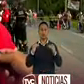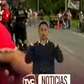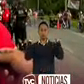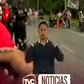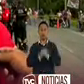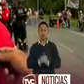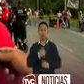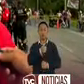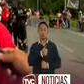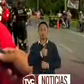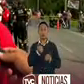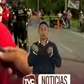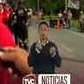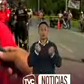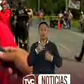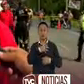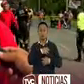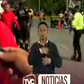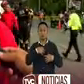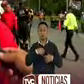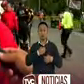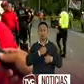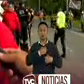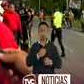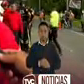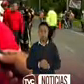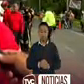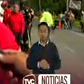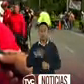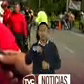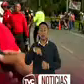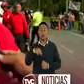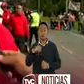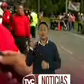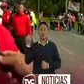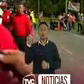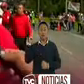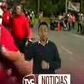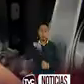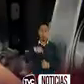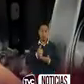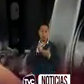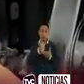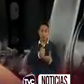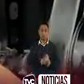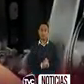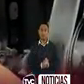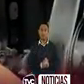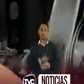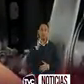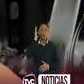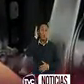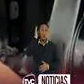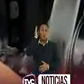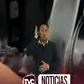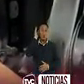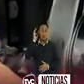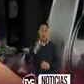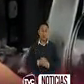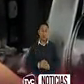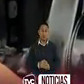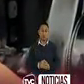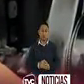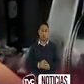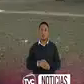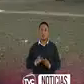tienen sistema de control de monitoreo y todo, es decir, estamos trayendo el área de emergencias a este punto. Una chica estaba encadenada, parecía, porque